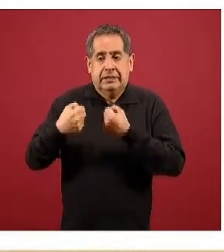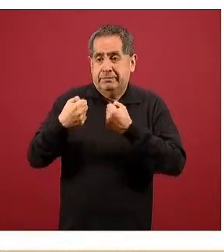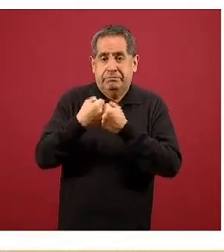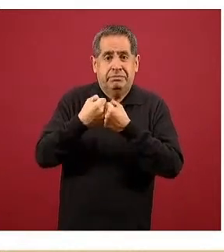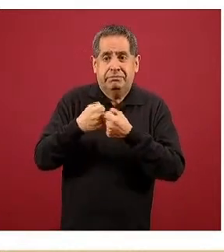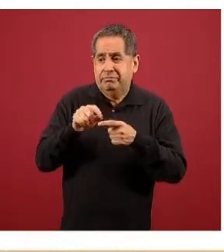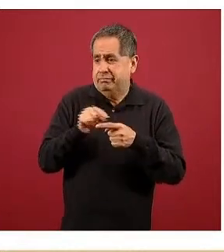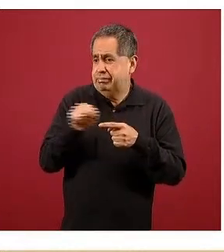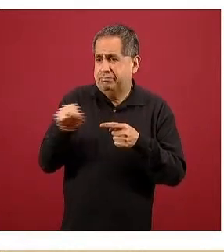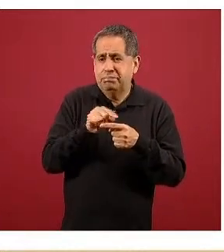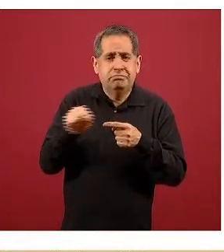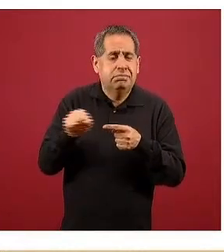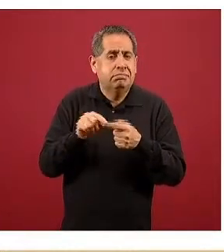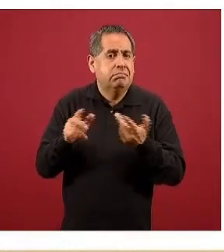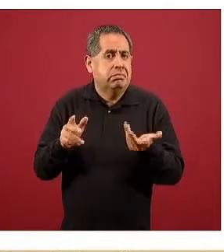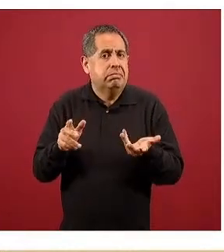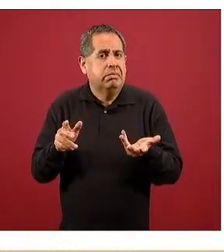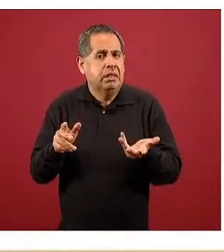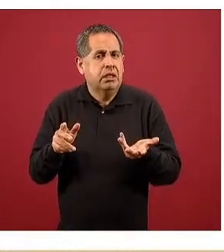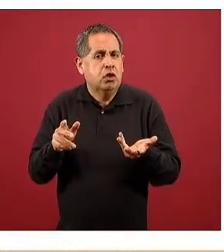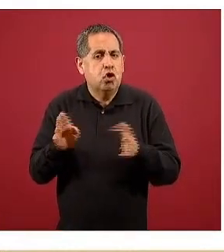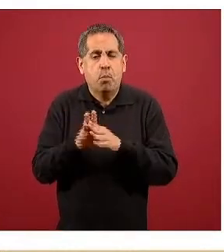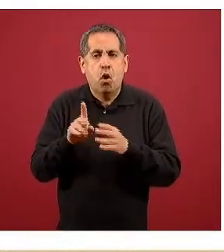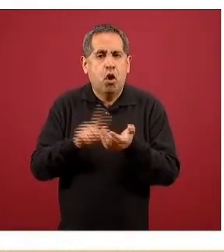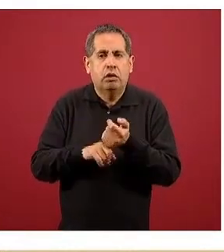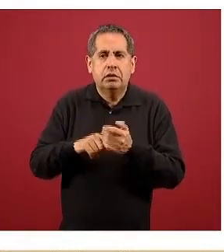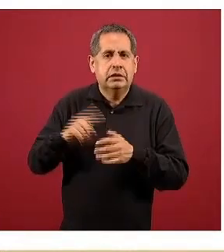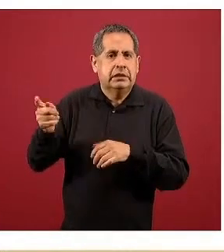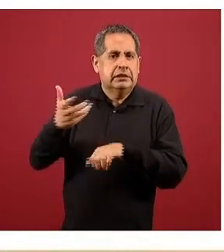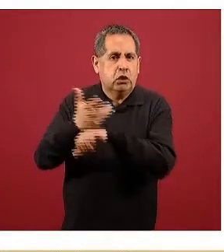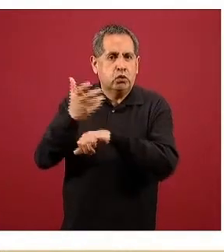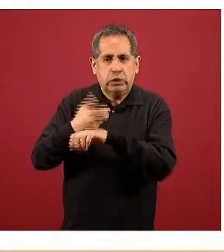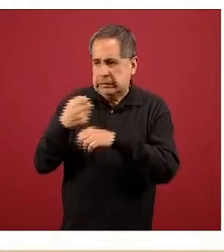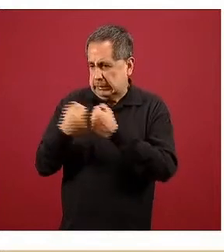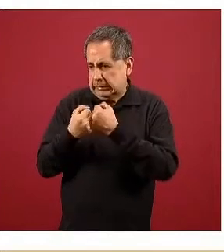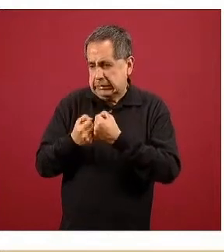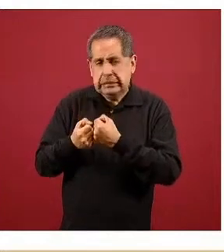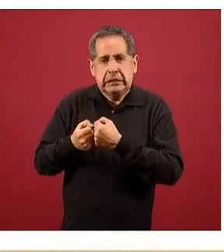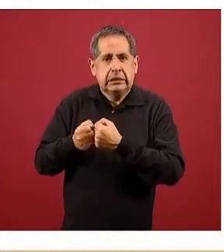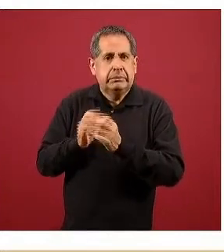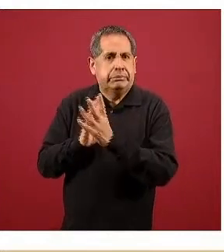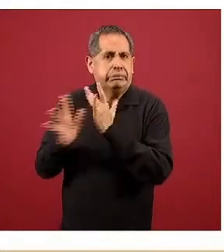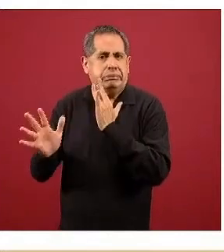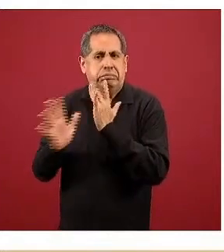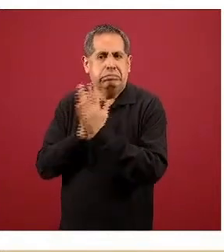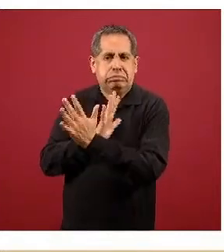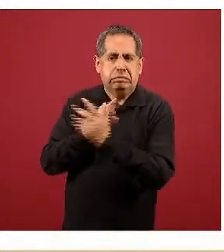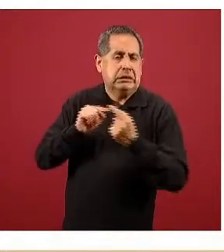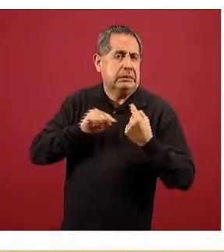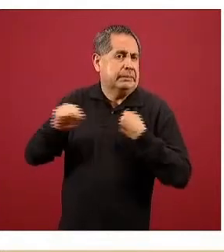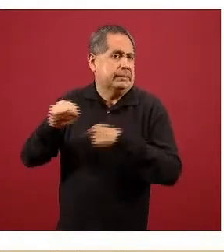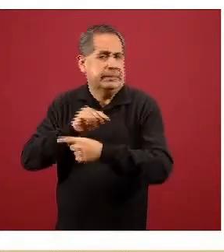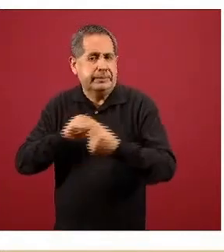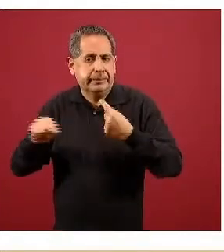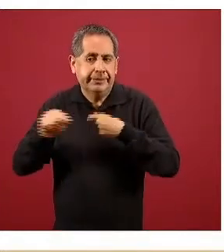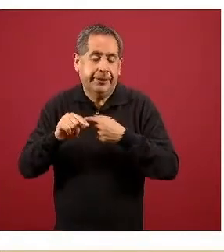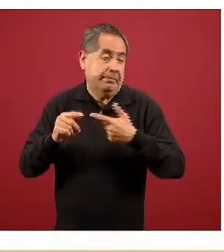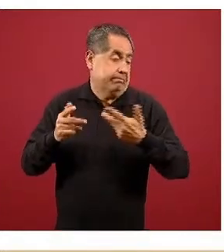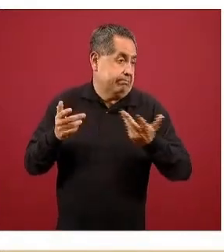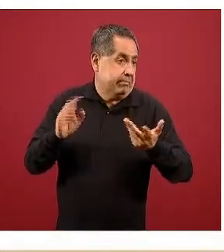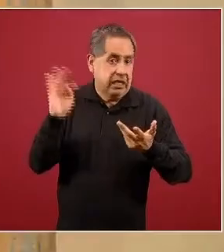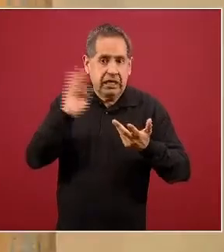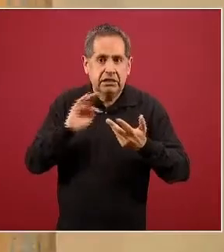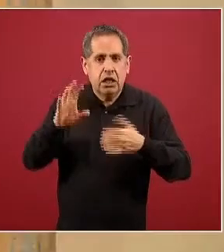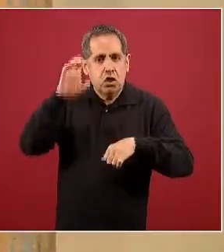comunicación muy importante con el vecino del norte, los Estados Unidos, y este